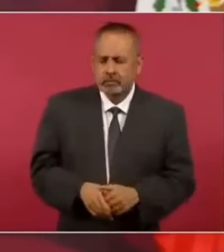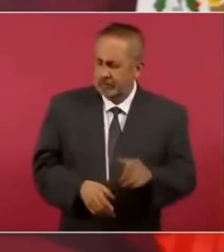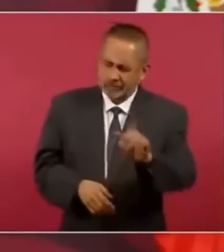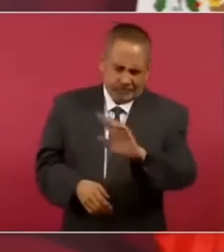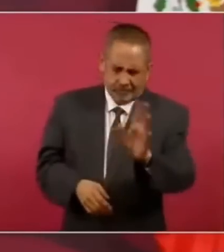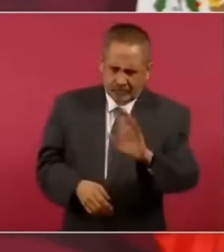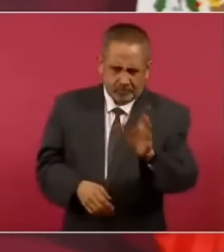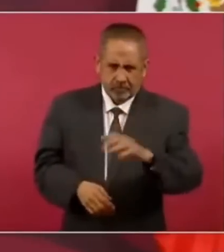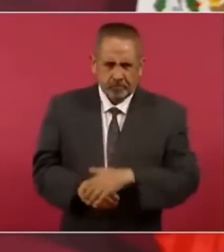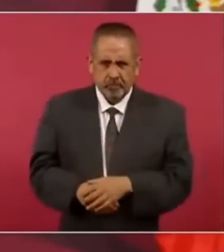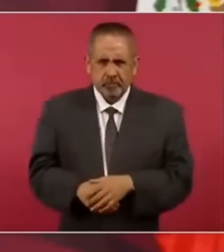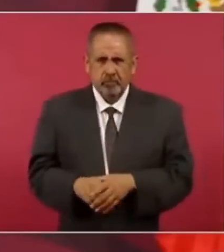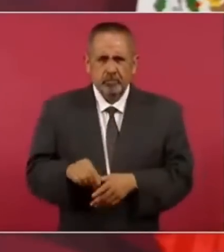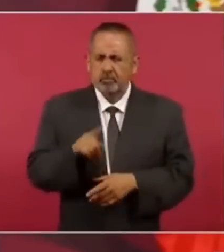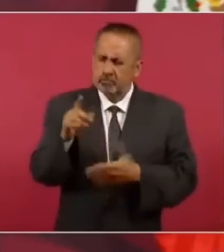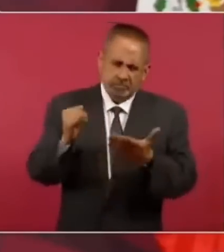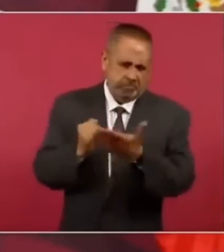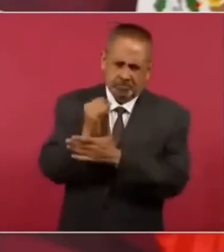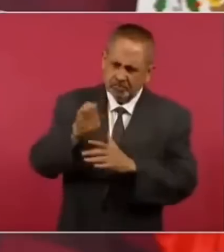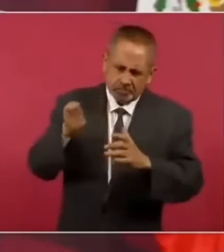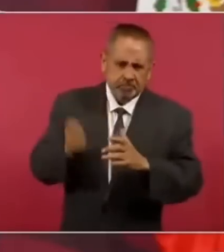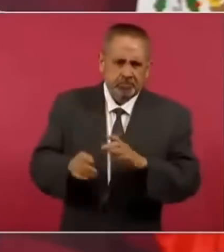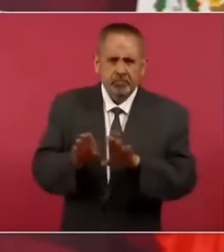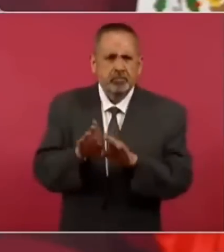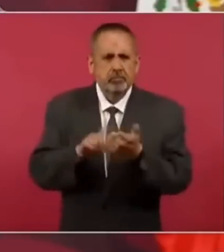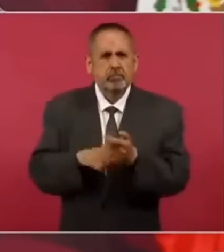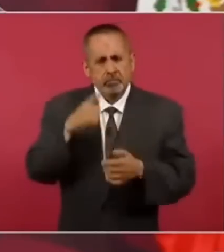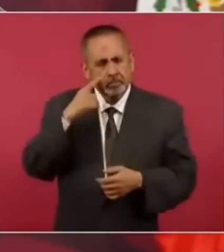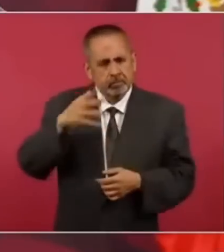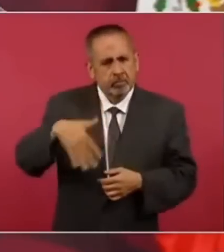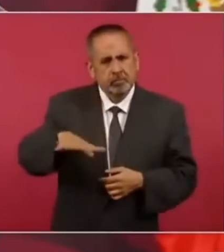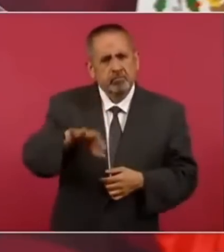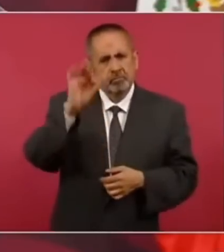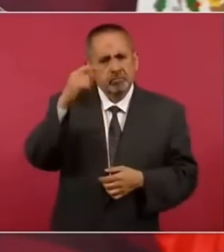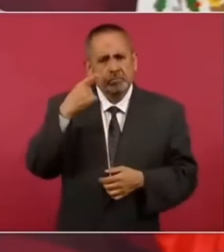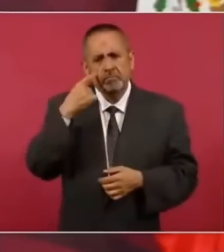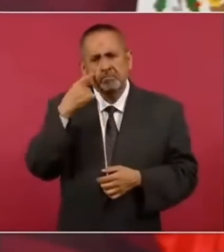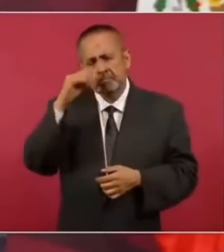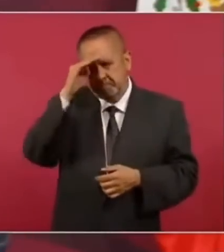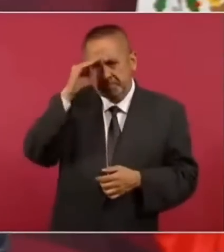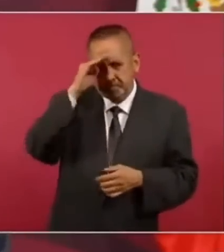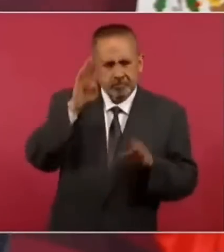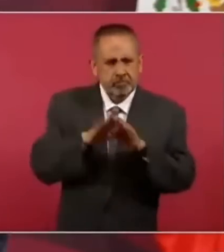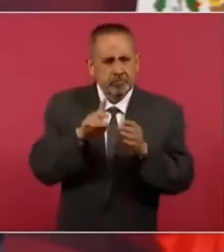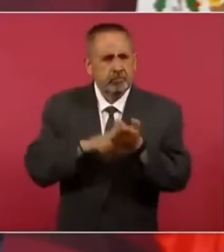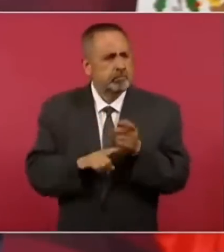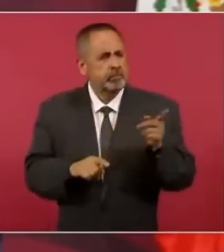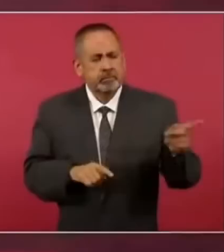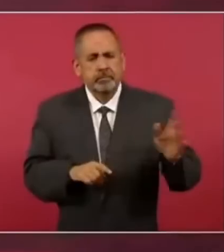No, que se resuelva en definitiva. O sea, que se busque la manera de que la